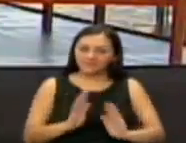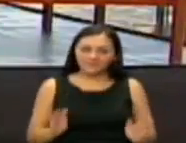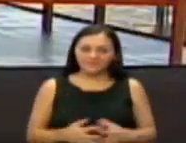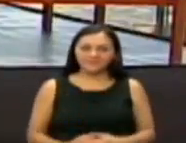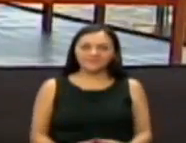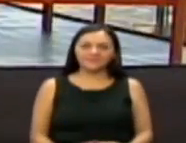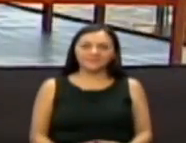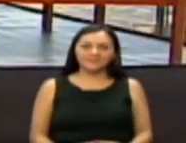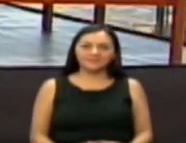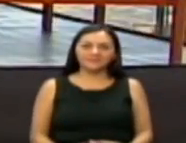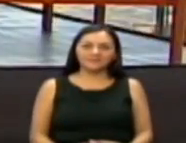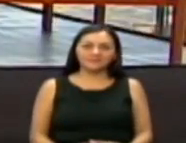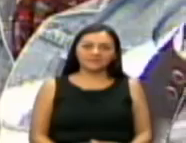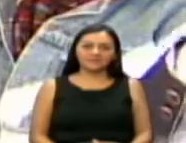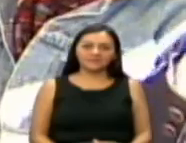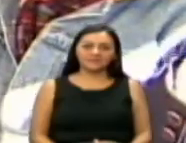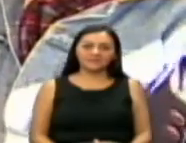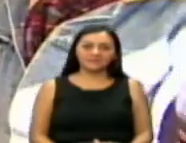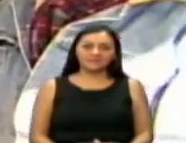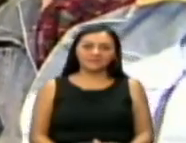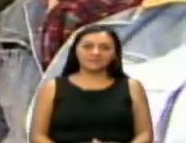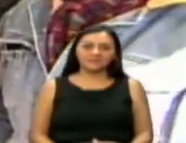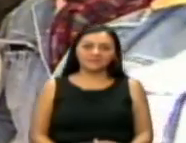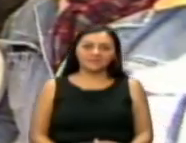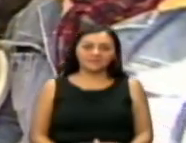presidente. Finalmente,